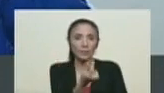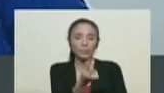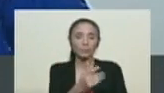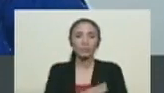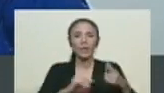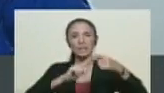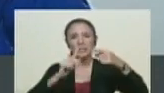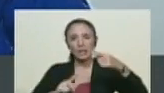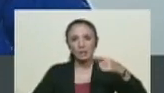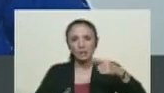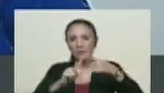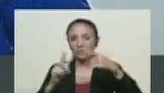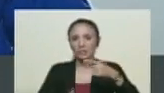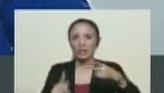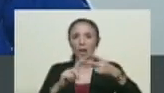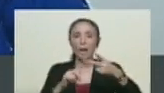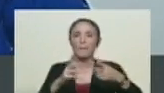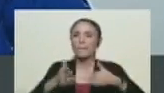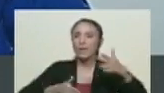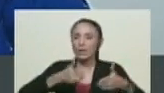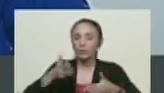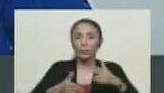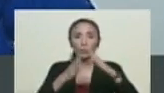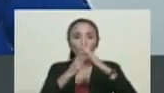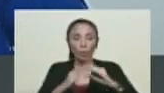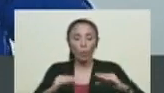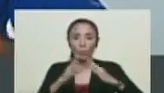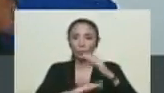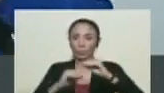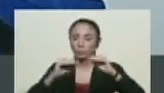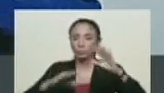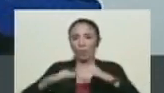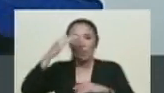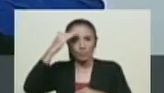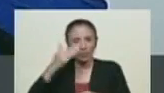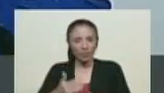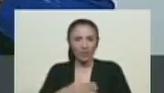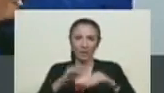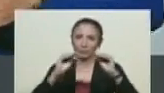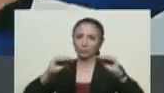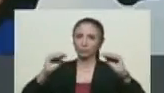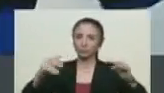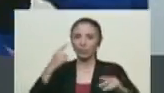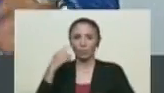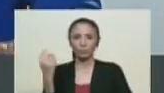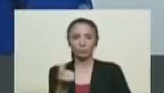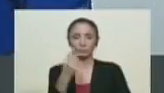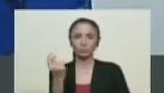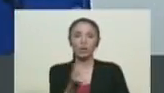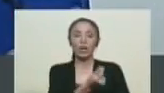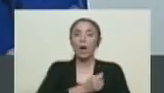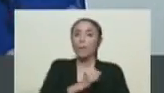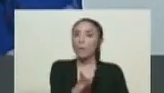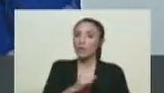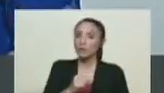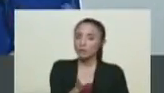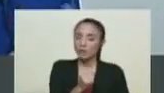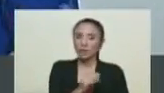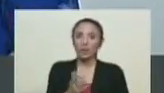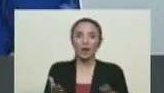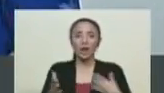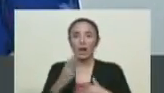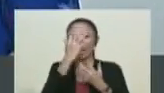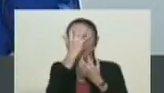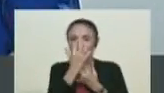Metro de Caracas, a todas las instituciones, a la Fuerza Armada Nacional Bolivariana, a la Policía Nacional Bolivariana, al SEBIN,